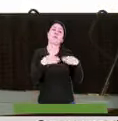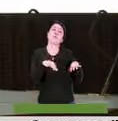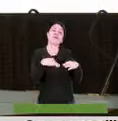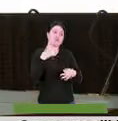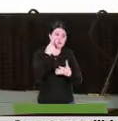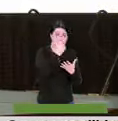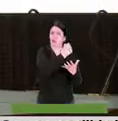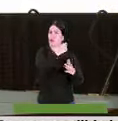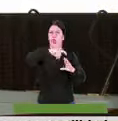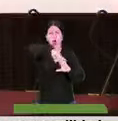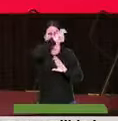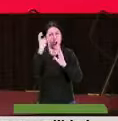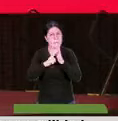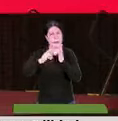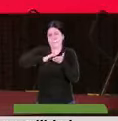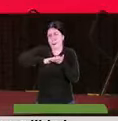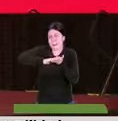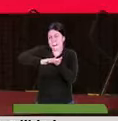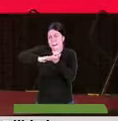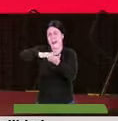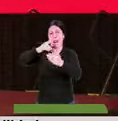rehabilitación, removimos